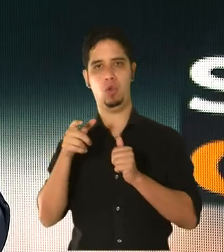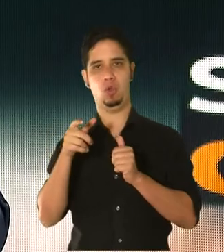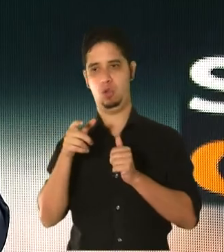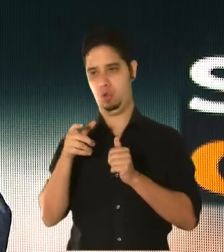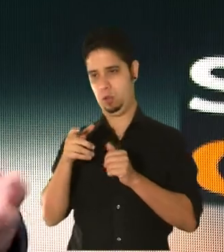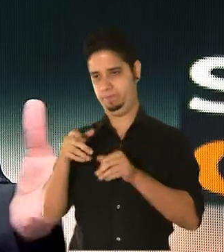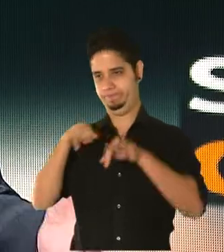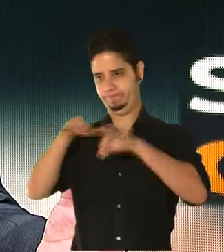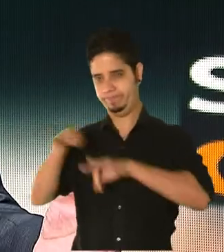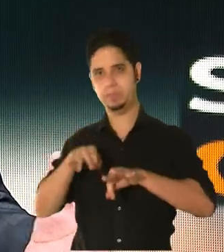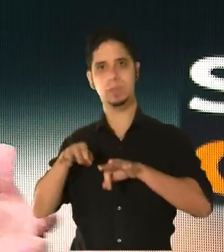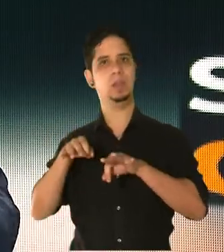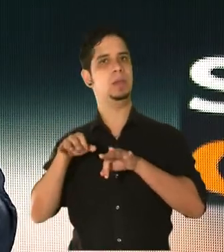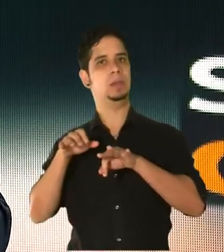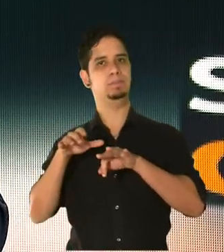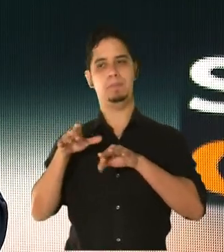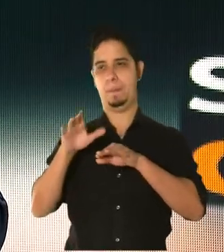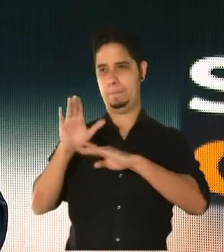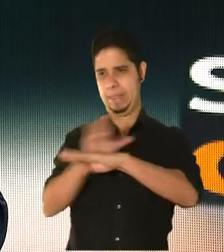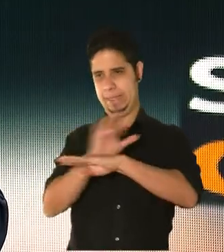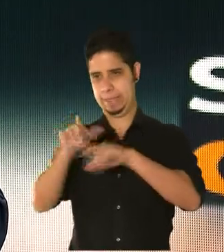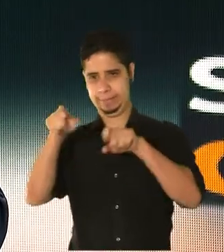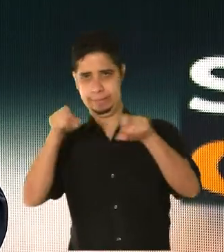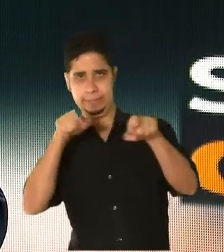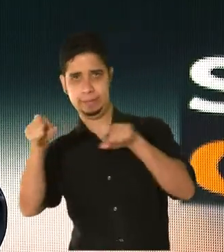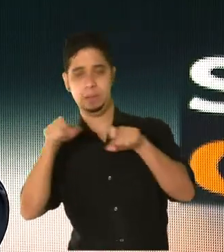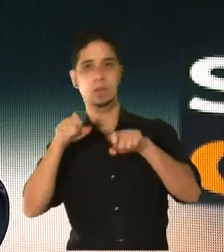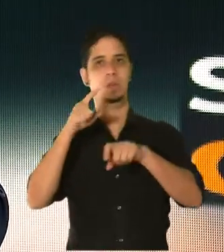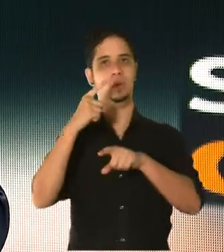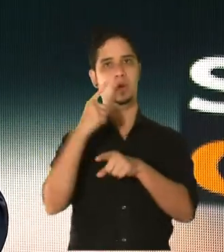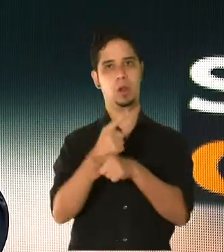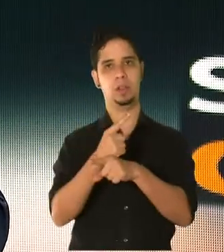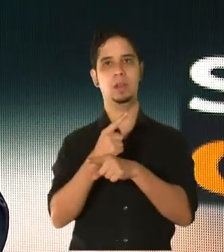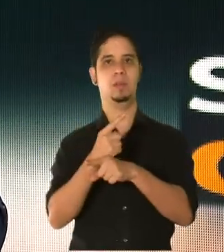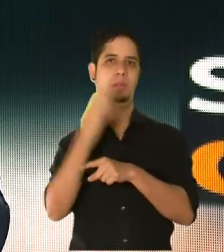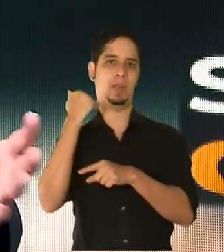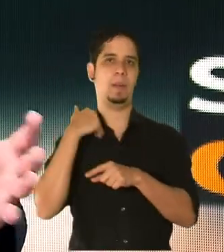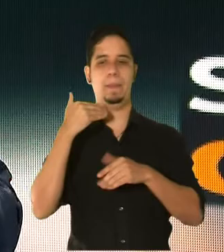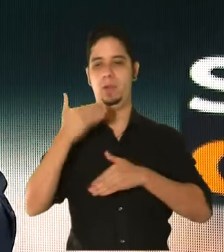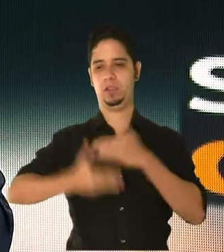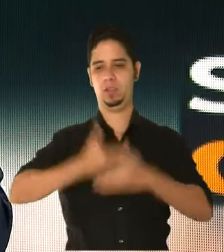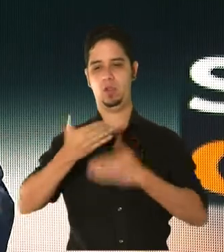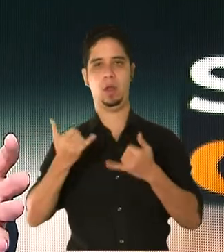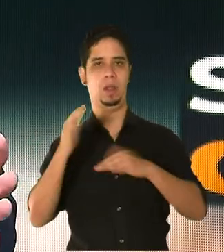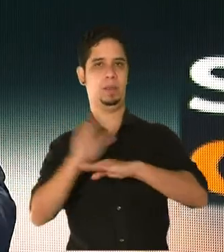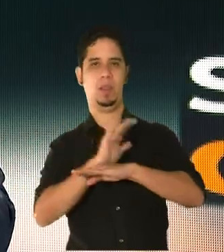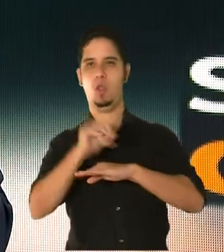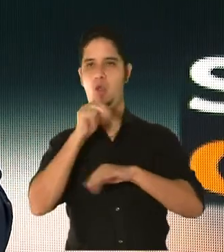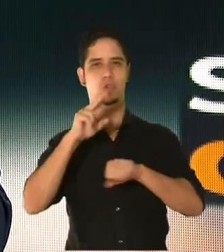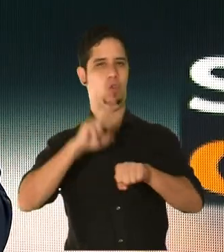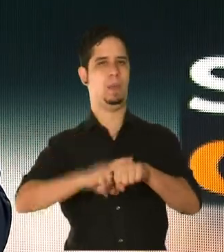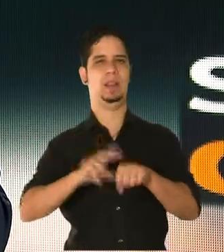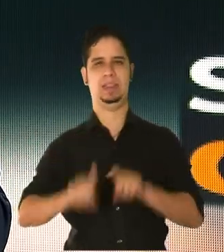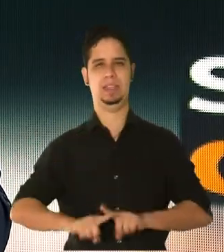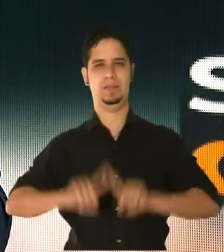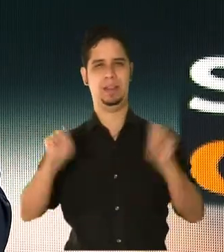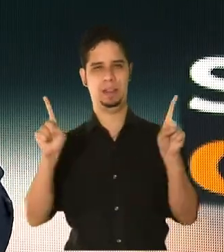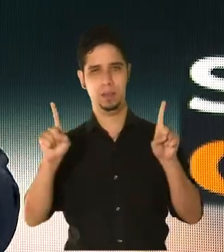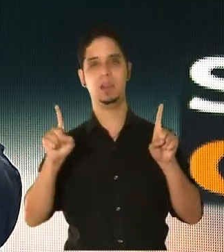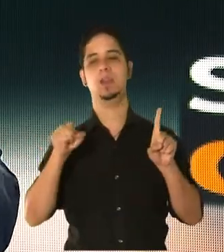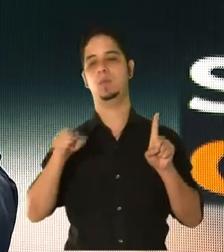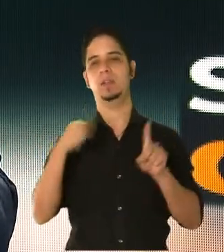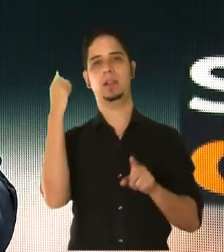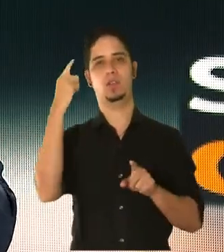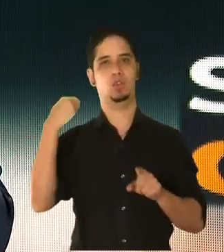bajo una pandemia a unas condiciones que no son normativas ni son normales ahí es donde estamos tratando o no es o